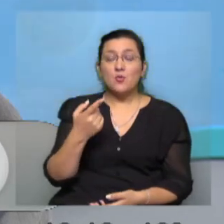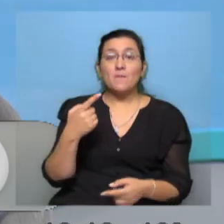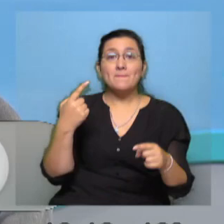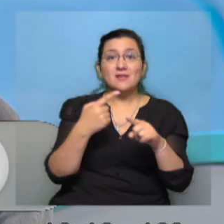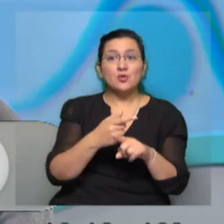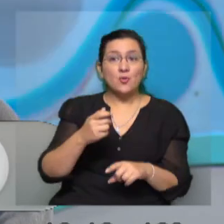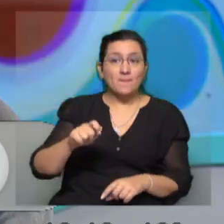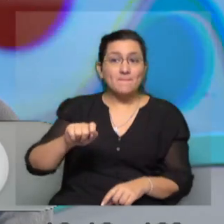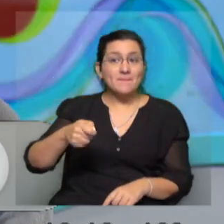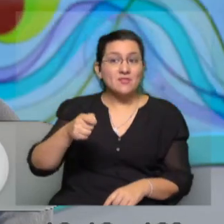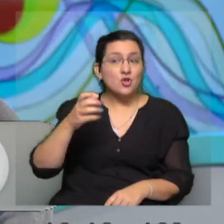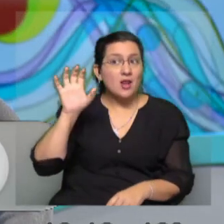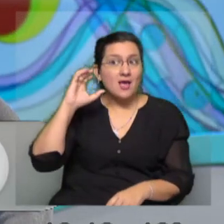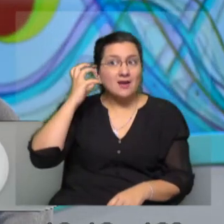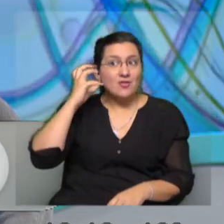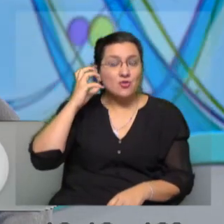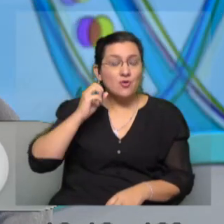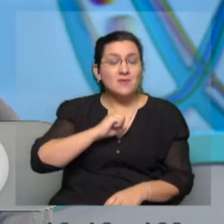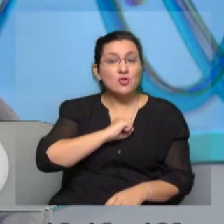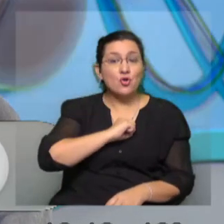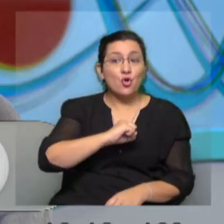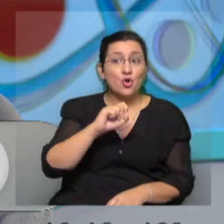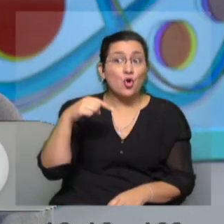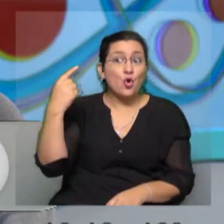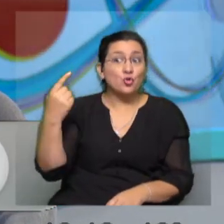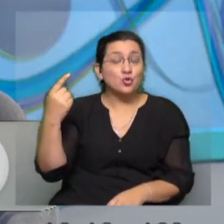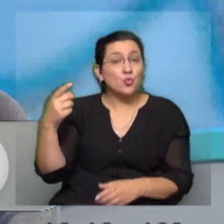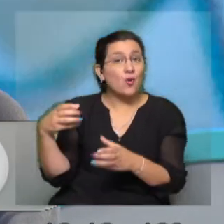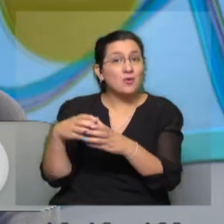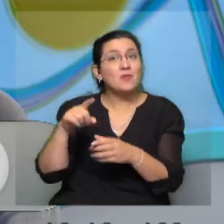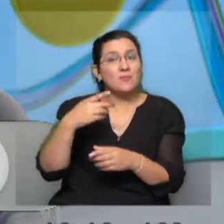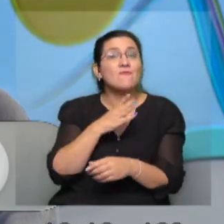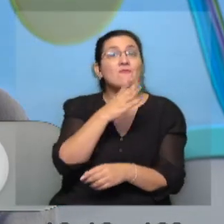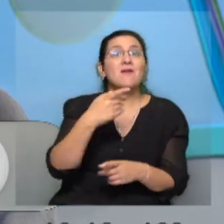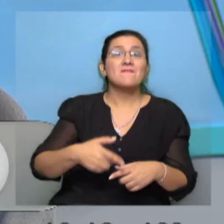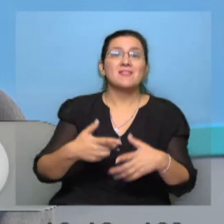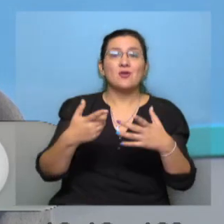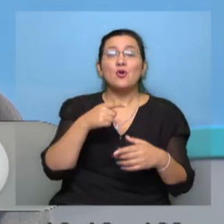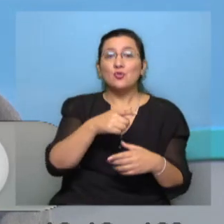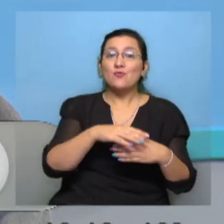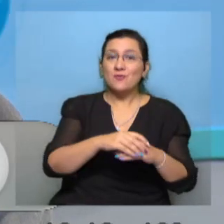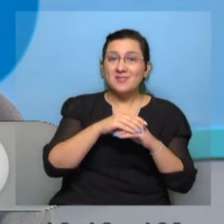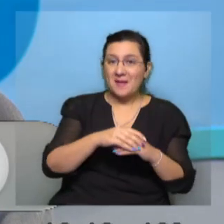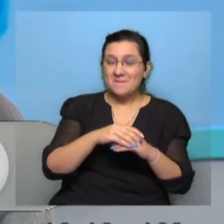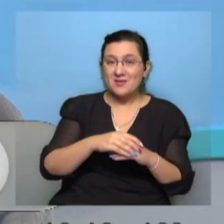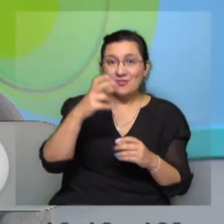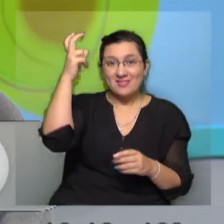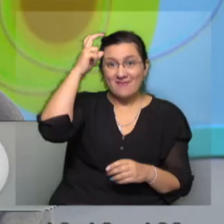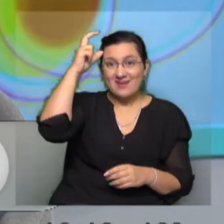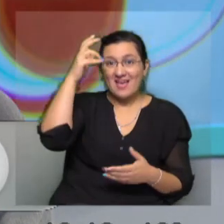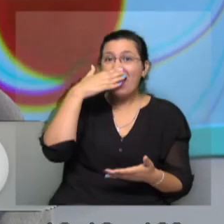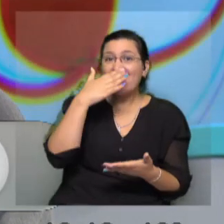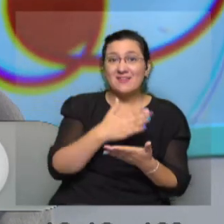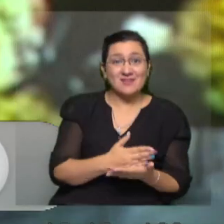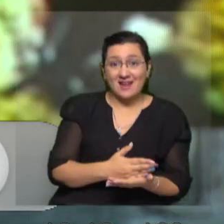la radio y justo metió otro y apagó, pero por supuesto fue después al festejo. ¿Vos tuviste una amistad con Tabaré hasta sus últimos días?